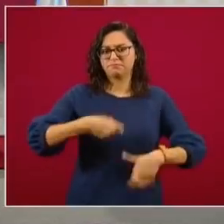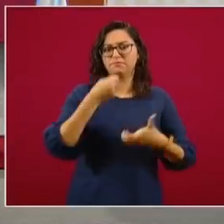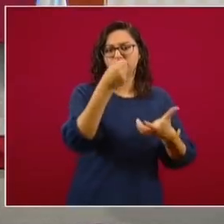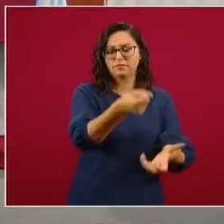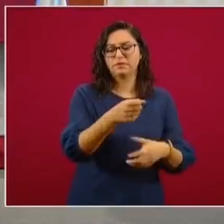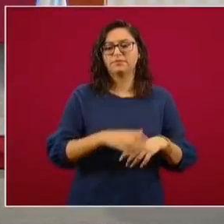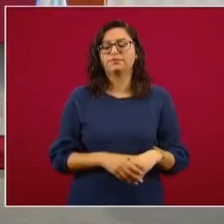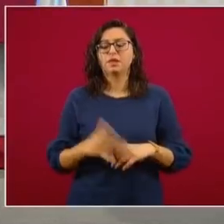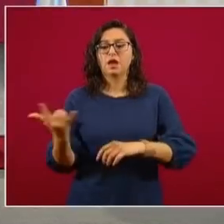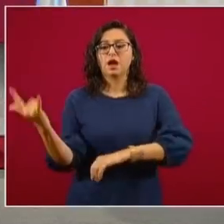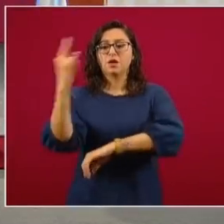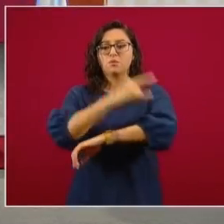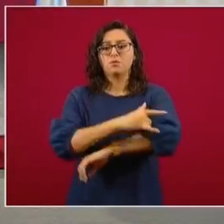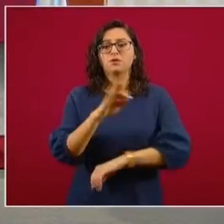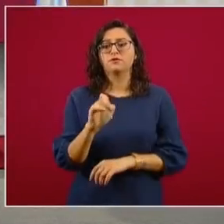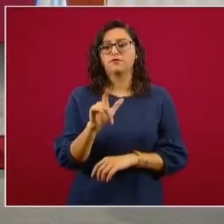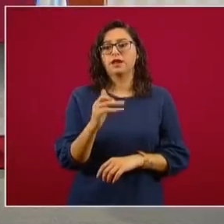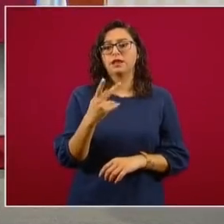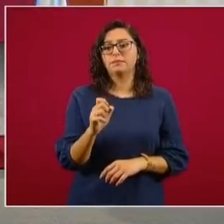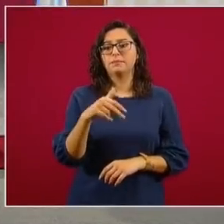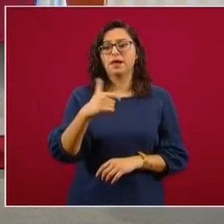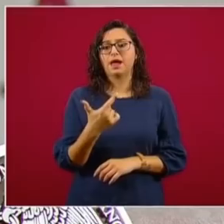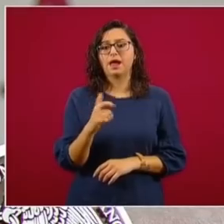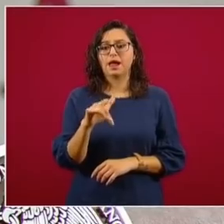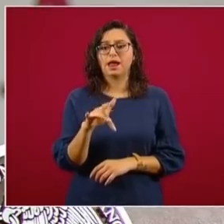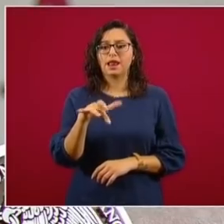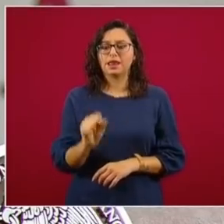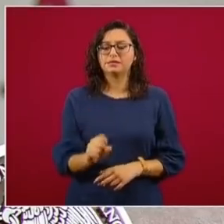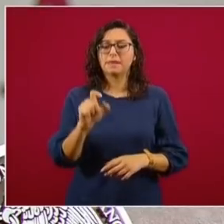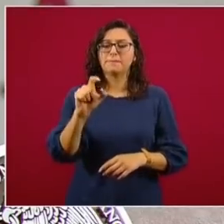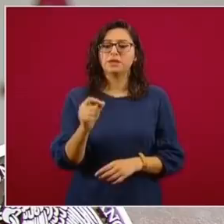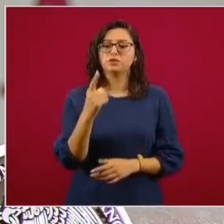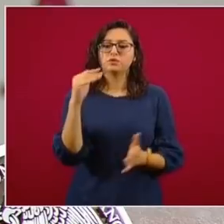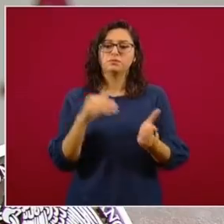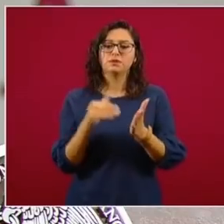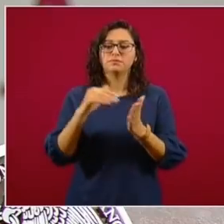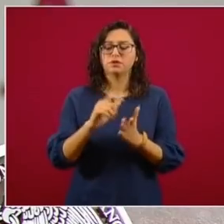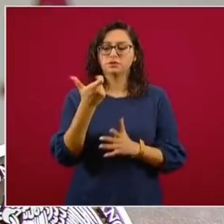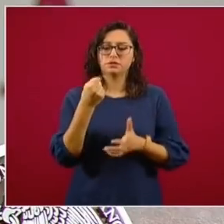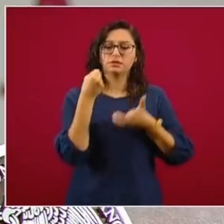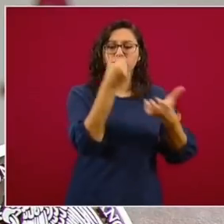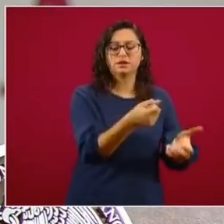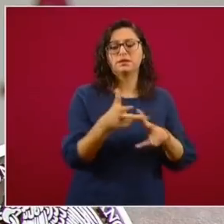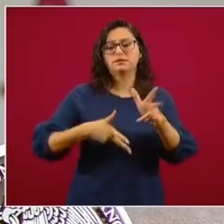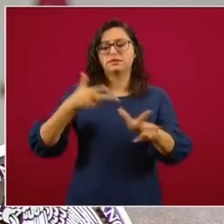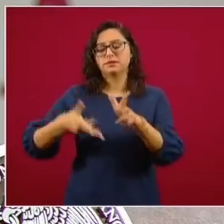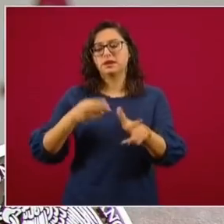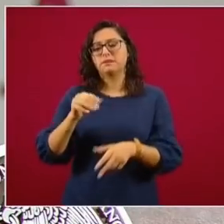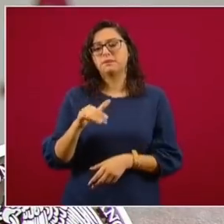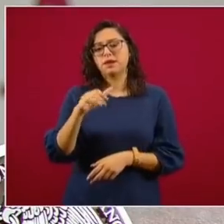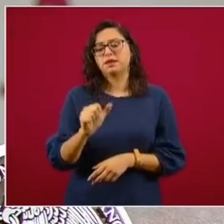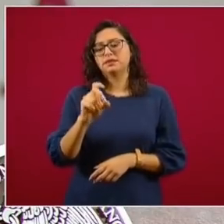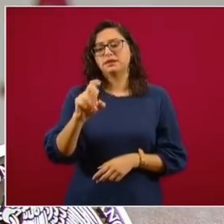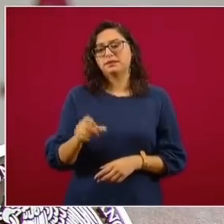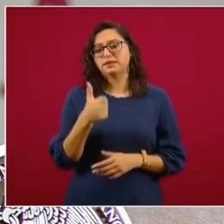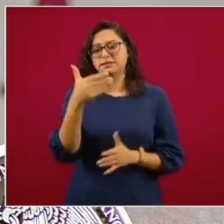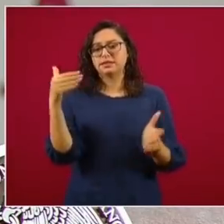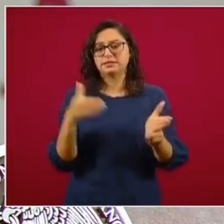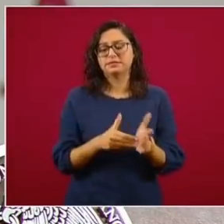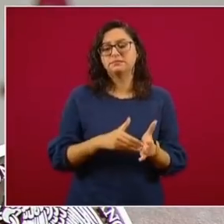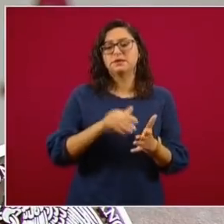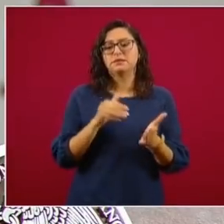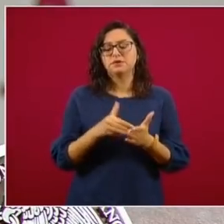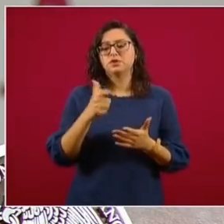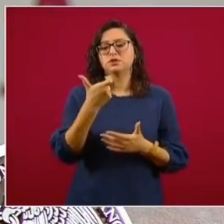aeropuerto Felipe Ángeles va a haber 21,000 millones de pesos, el Tren Maya 36,000 millones de pesos, al tren